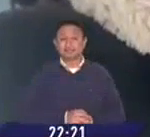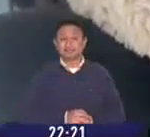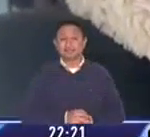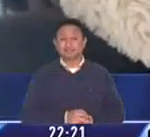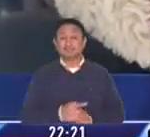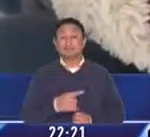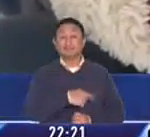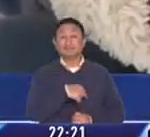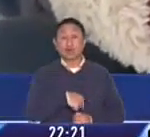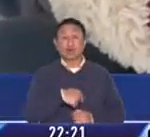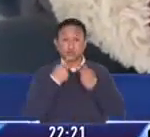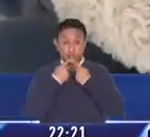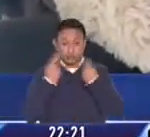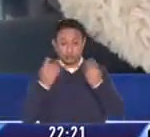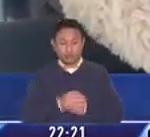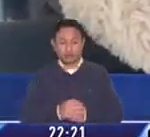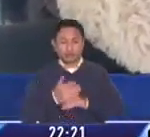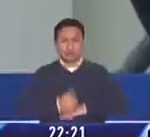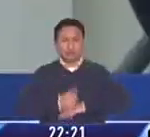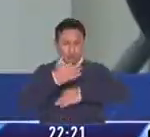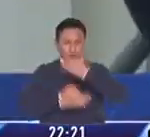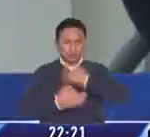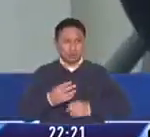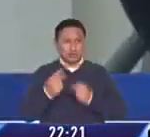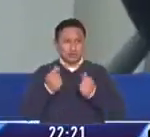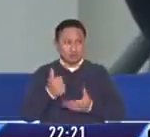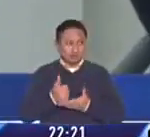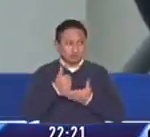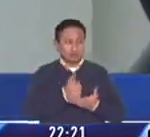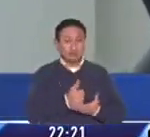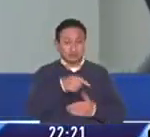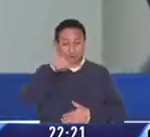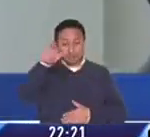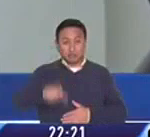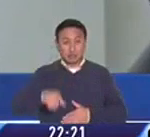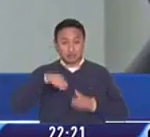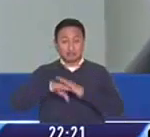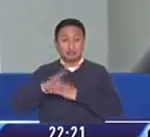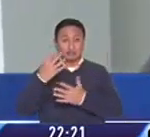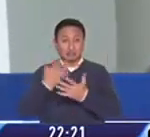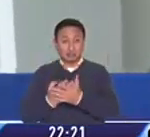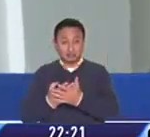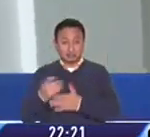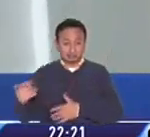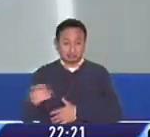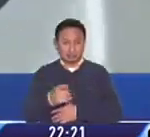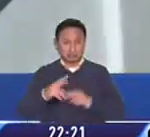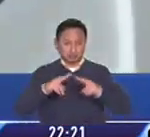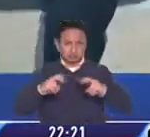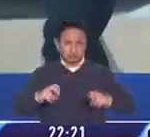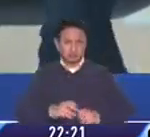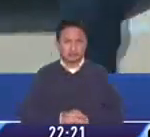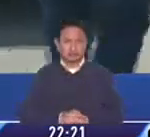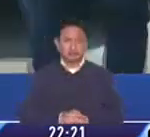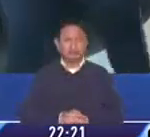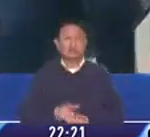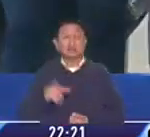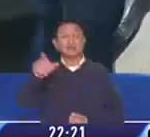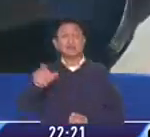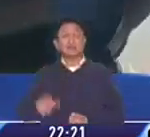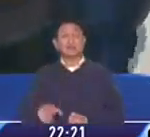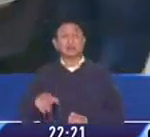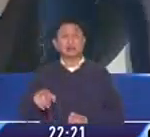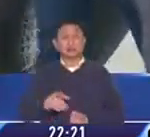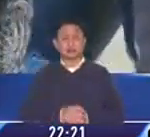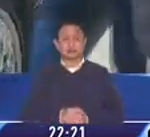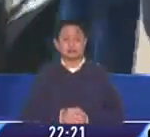hacer público para ver si la justicia se conduele y actúa y dicta una orden de captura con fines investigativos en contra del supuesto violador,